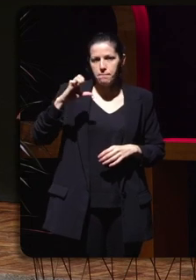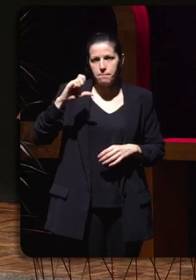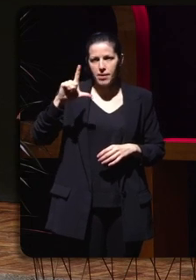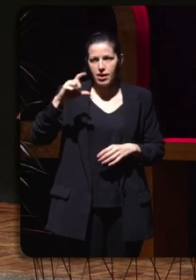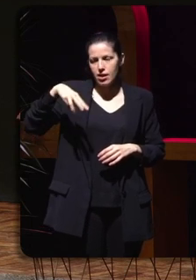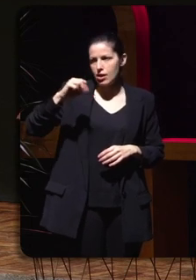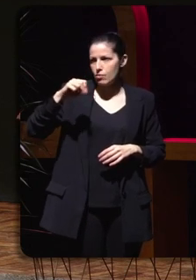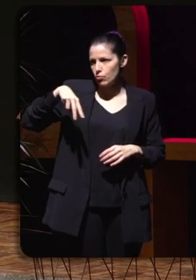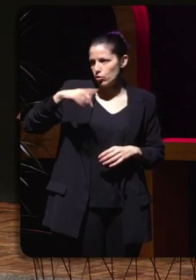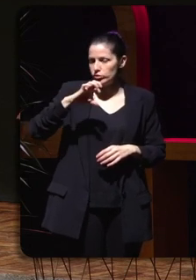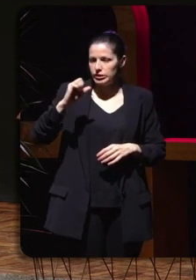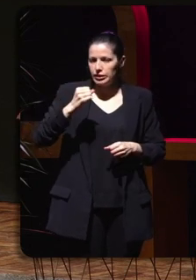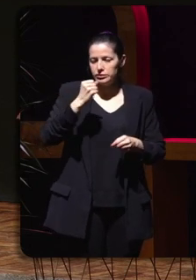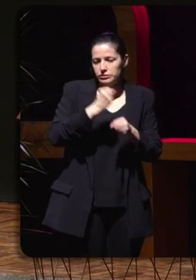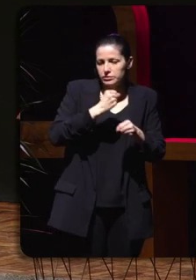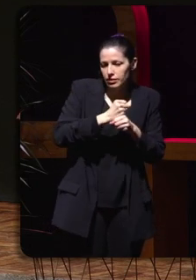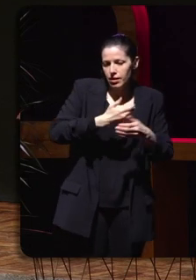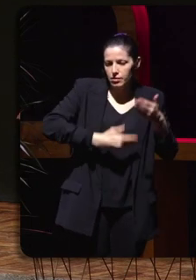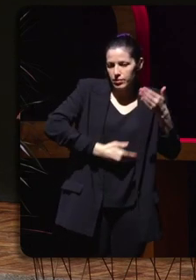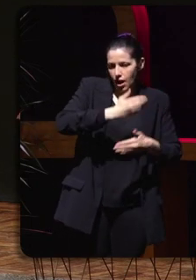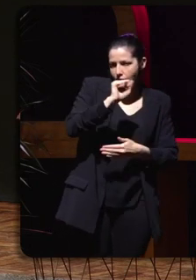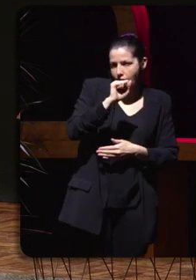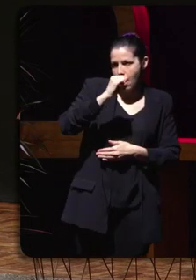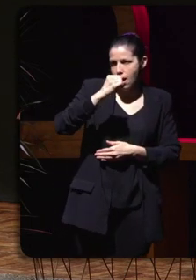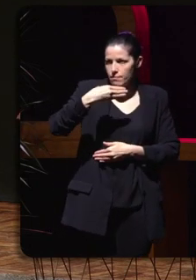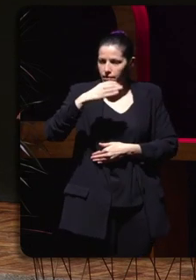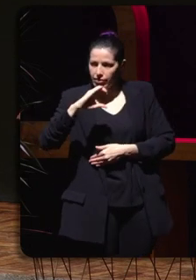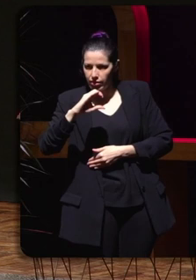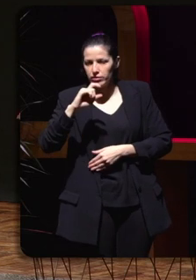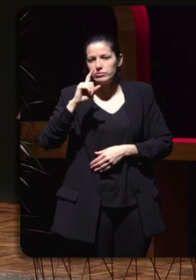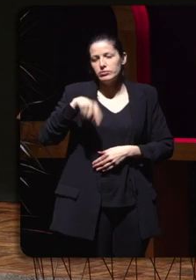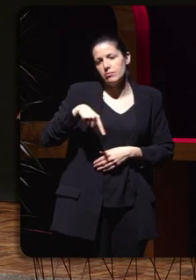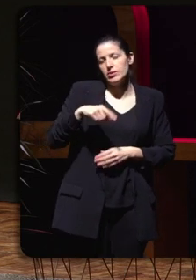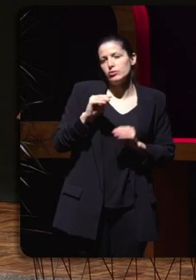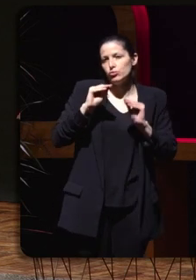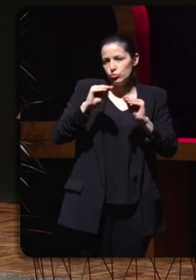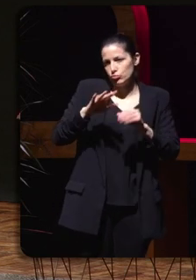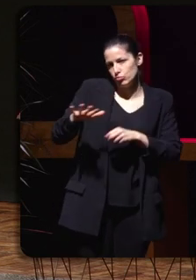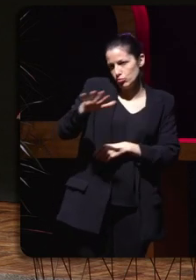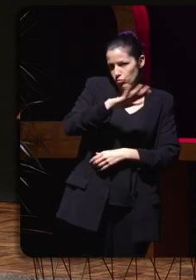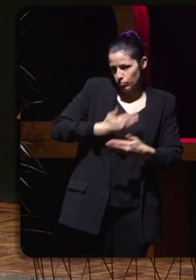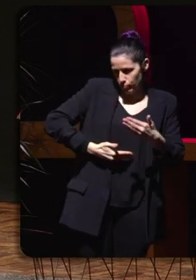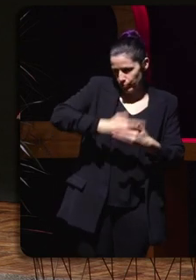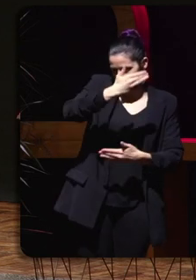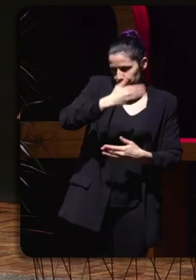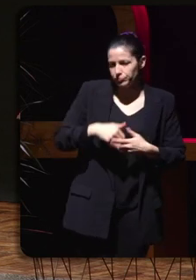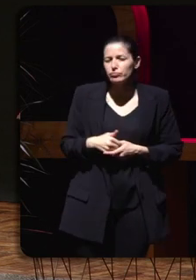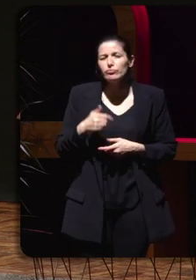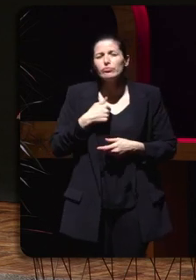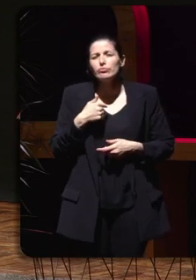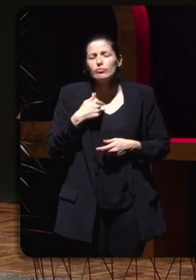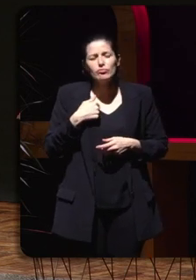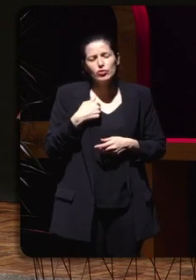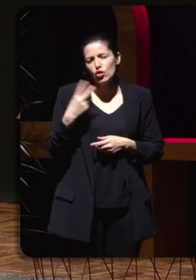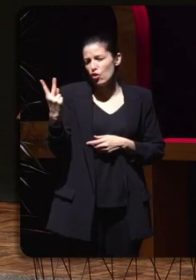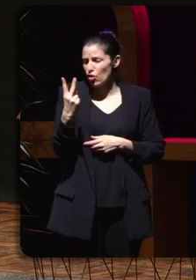ABC y en los diarios regionales de vocento de las dos yo he aprendido una cosa que